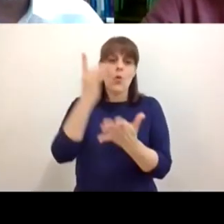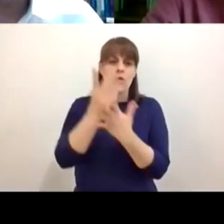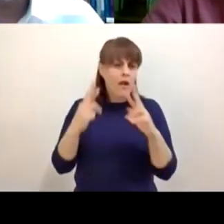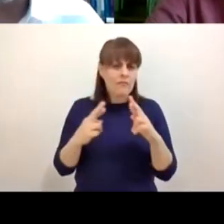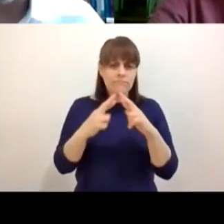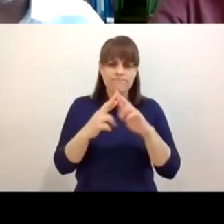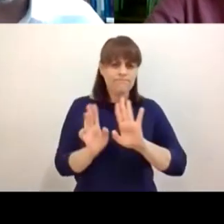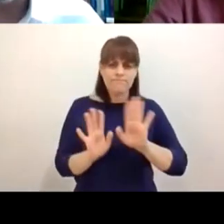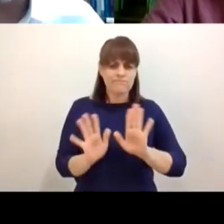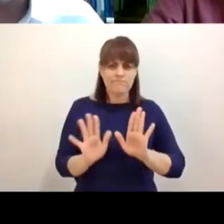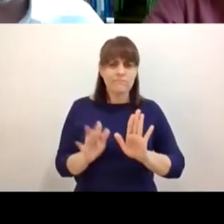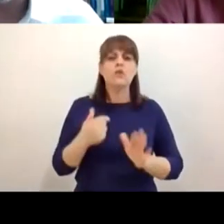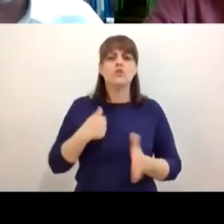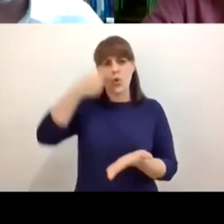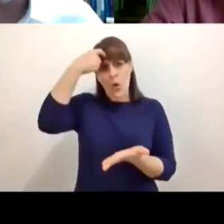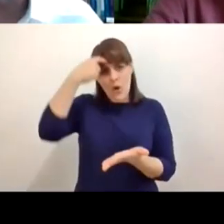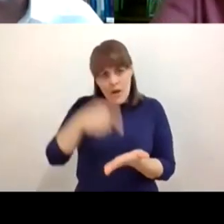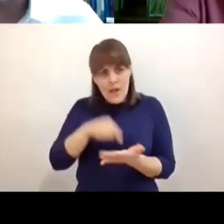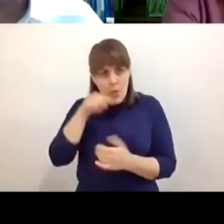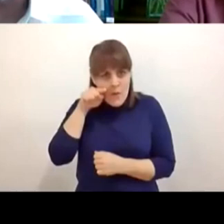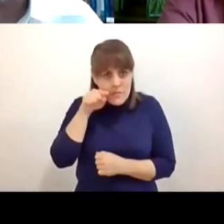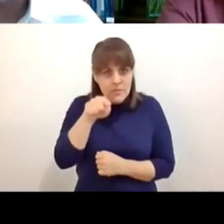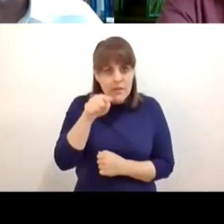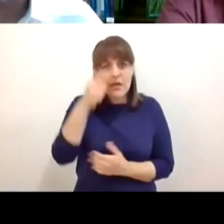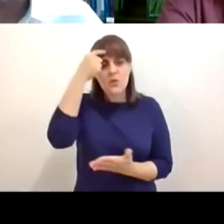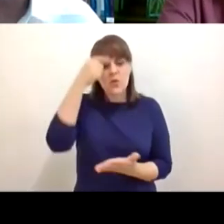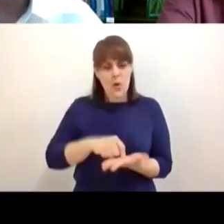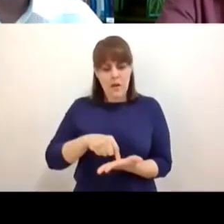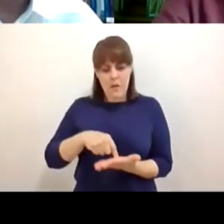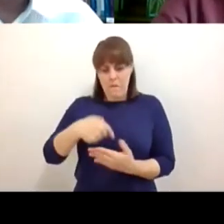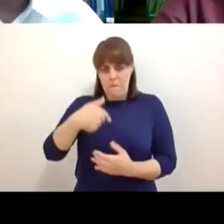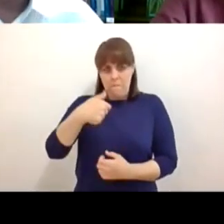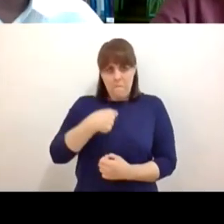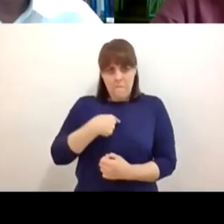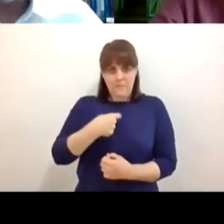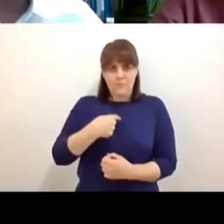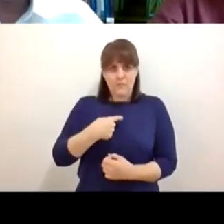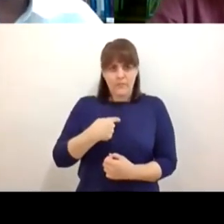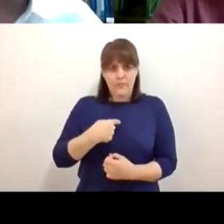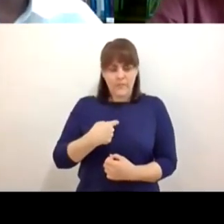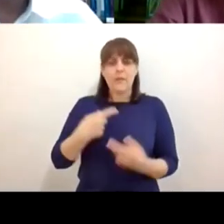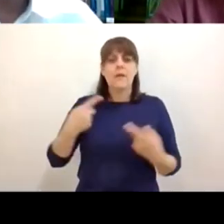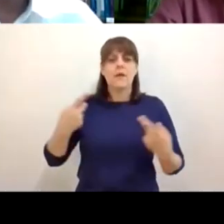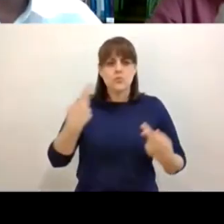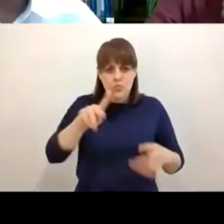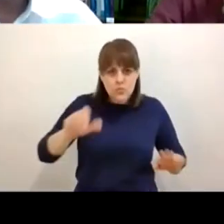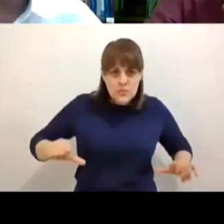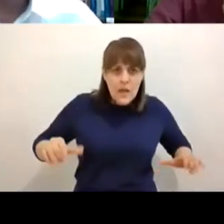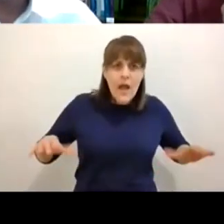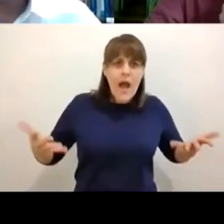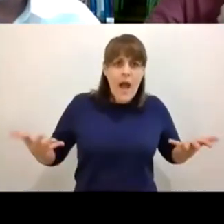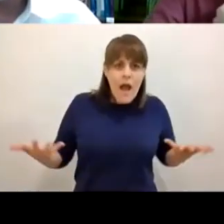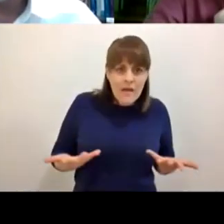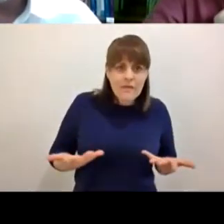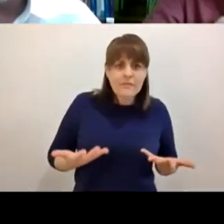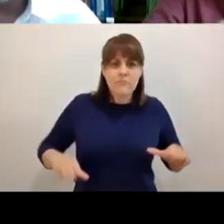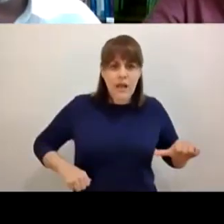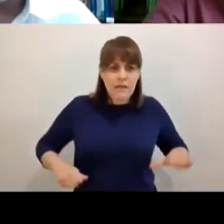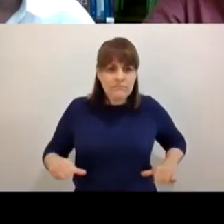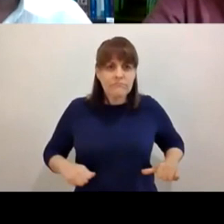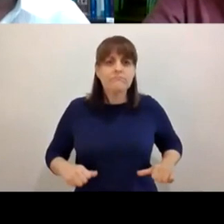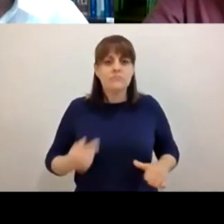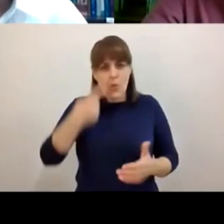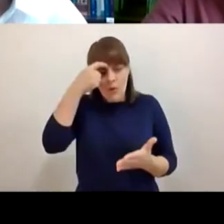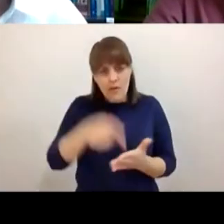sino con el creer en ti, con el creer en las personas, creer en las acciones. Y regresando al tema de la familia. El tema de la familia,